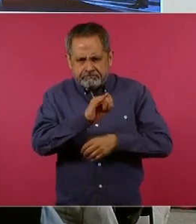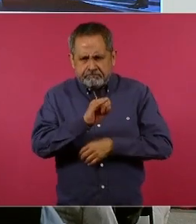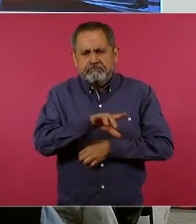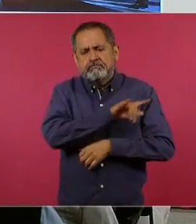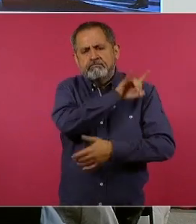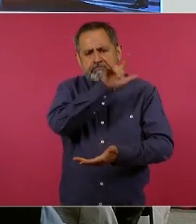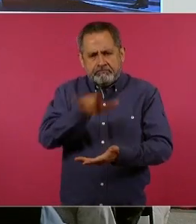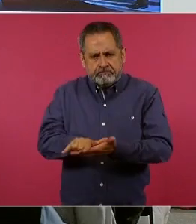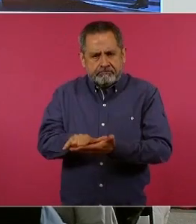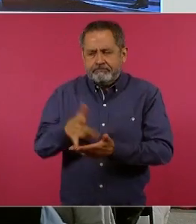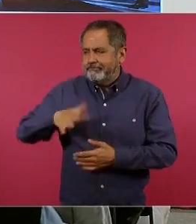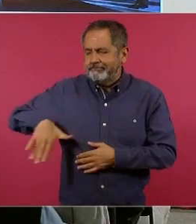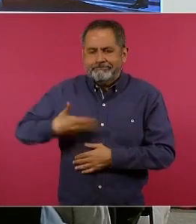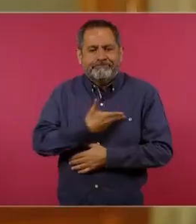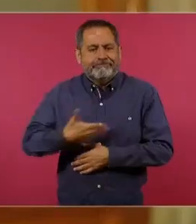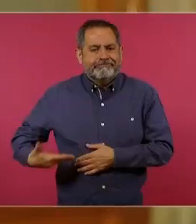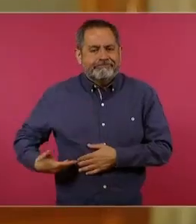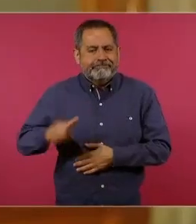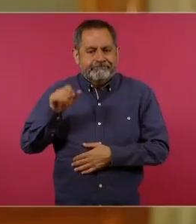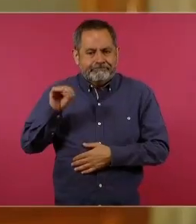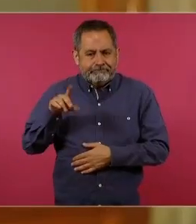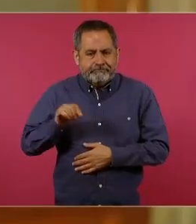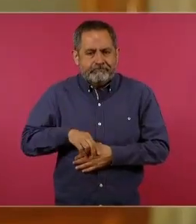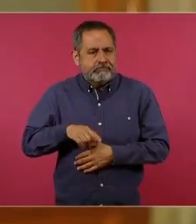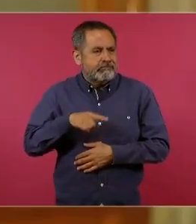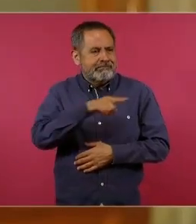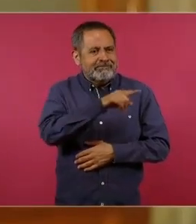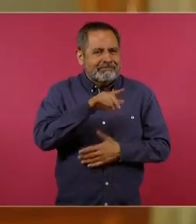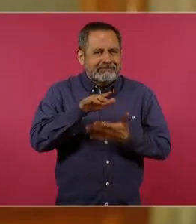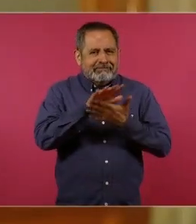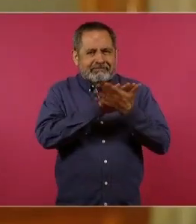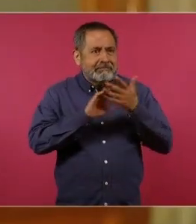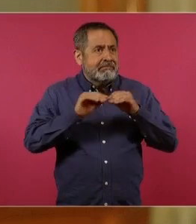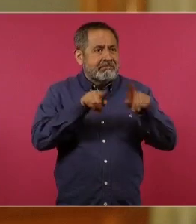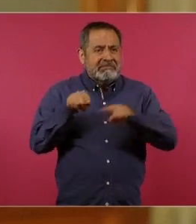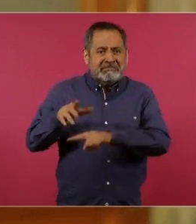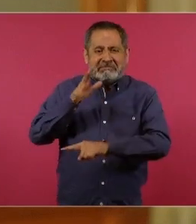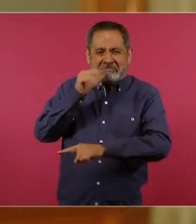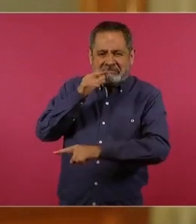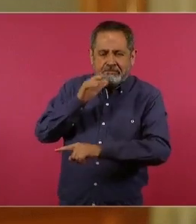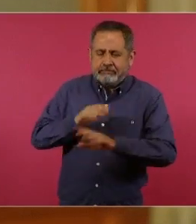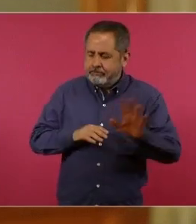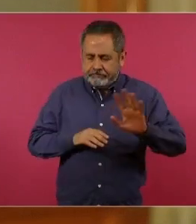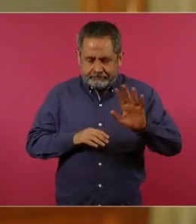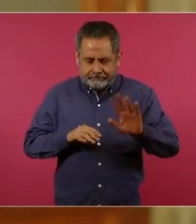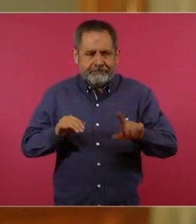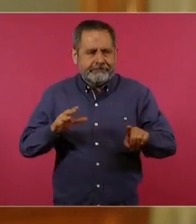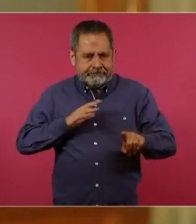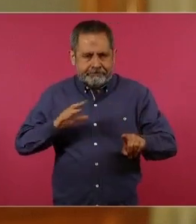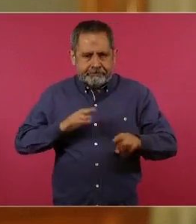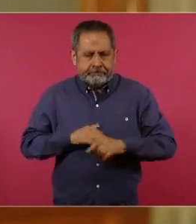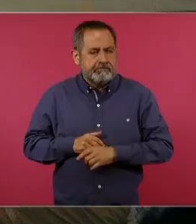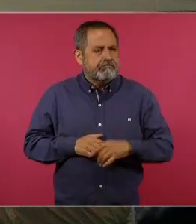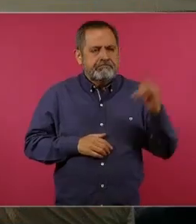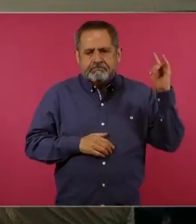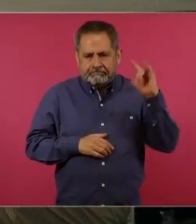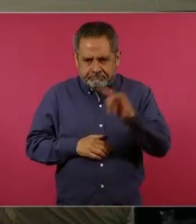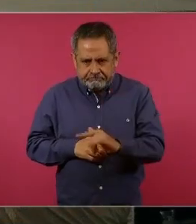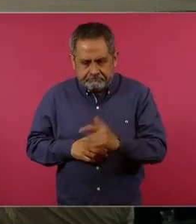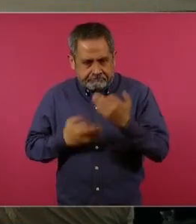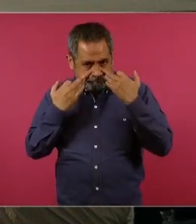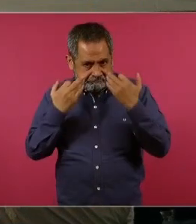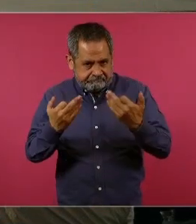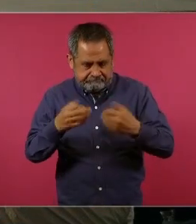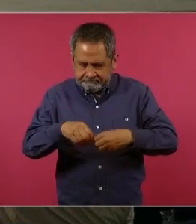bien lo expresa el señor presidente de la República, desinformación que se dio de que no había la capacidad, y con esto pues quedó demostrada la capacidad que